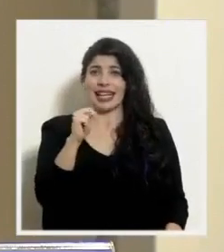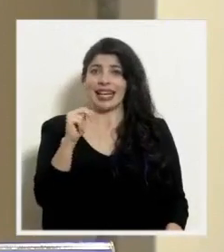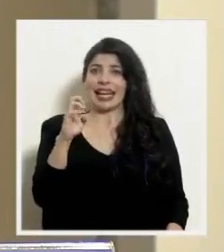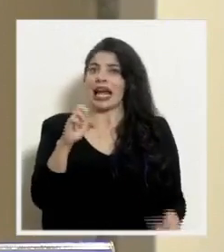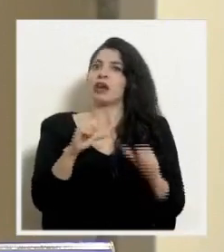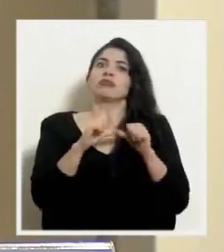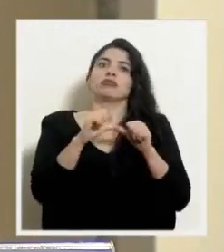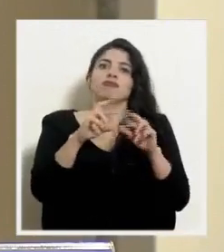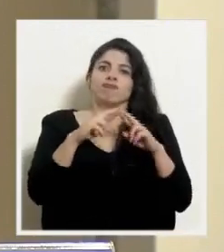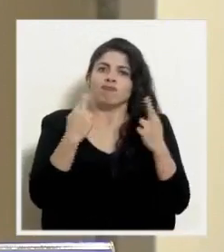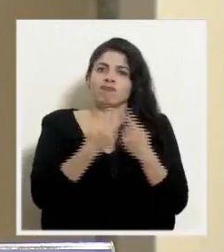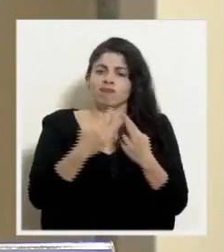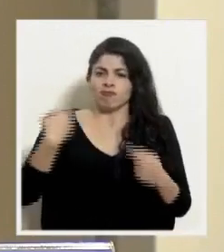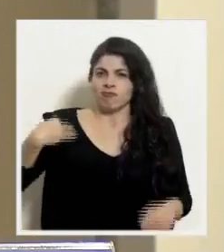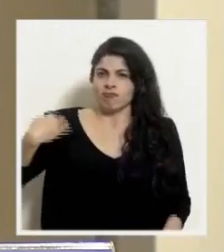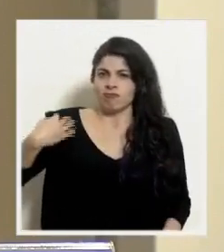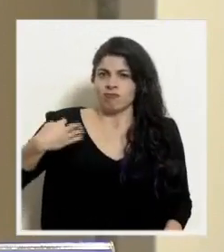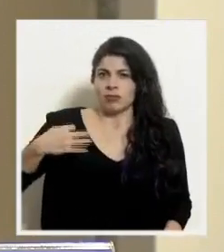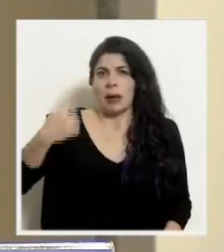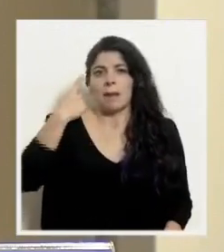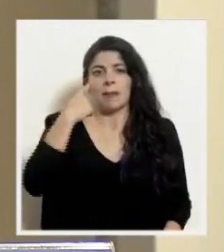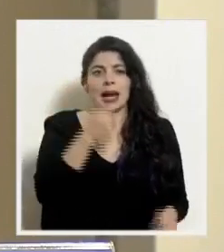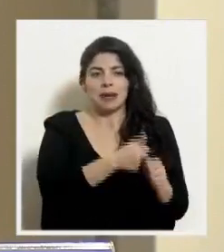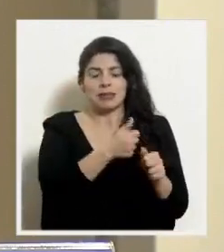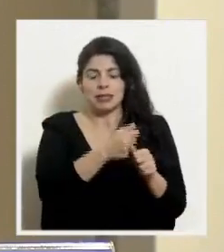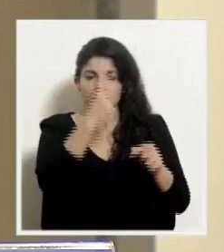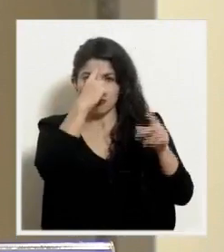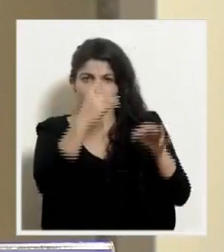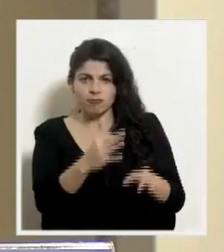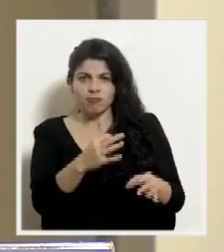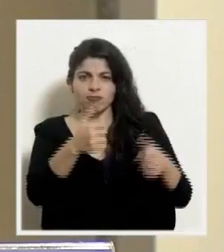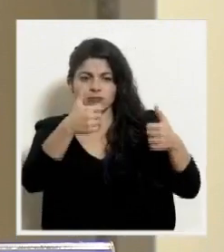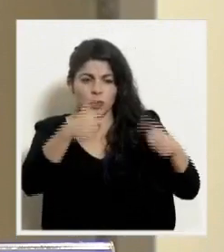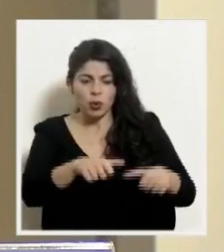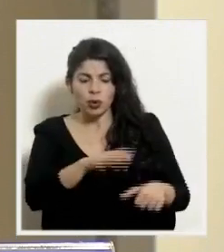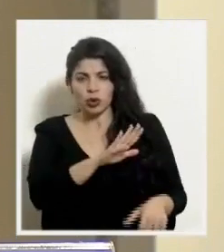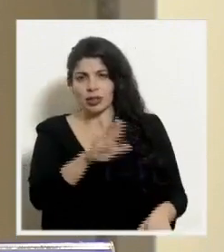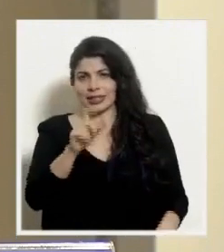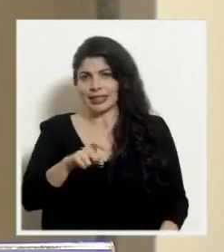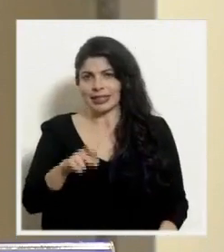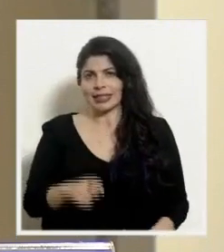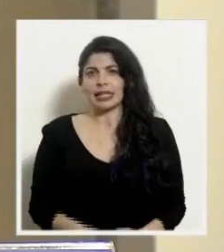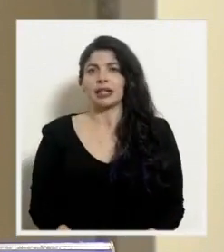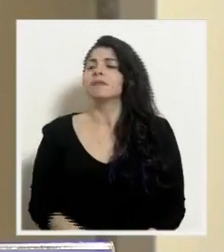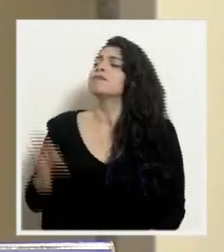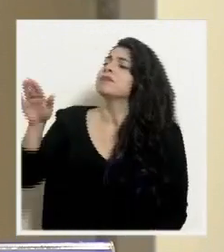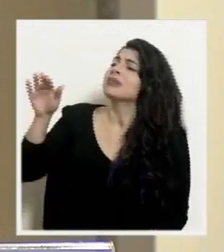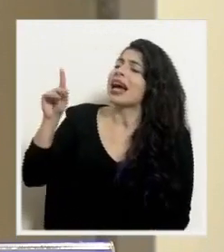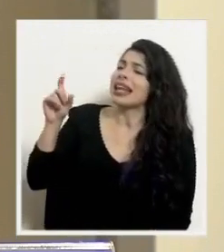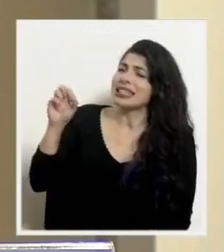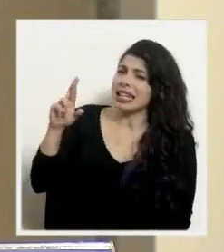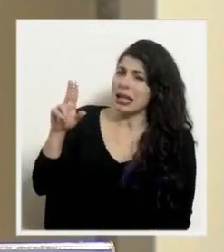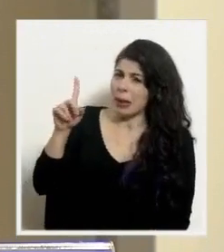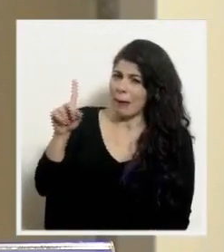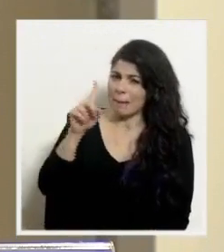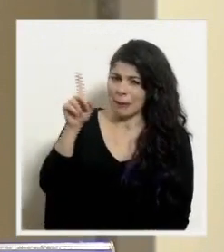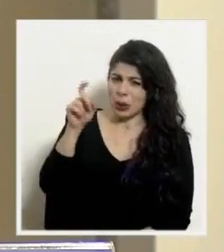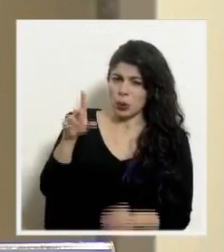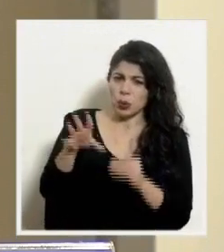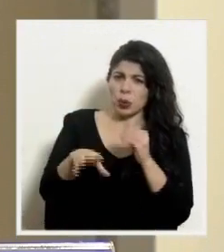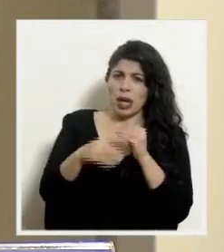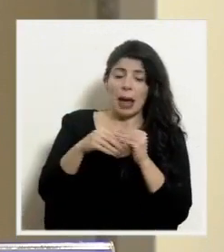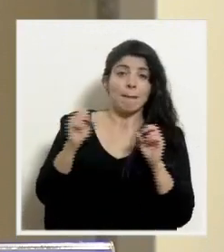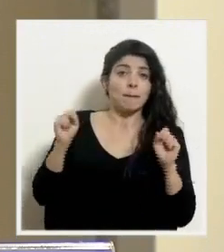mantiene en sesión permanente para poder tomar las decisiones y los acuerdos que sean necesarios. Don Alexander, una consulta adicional.